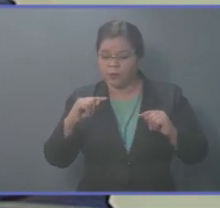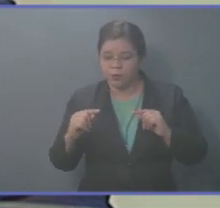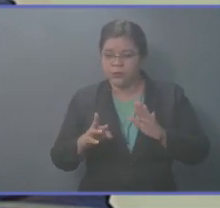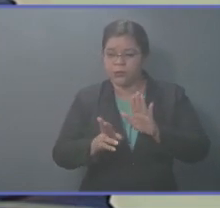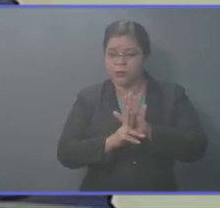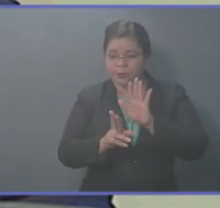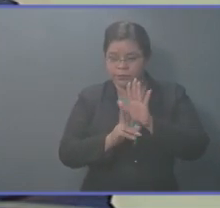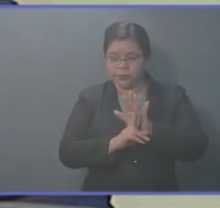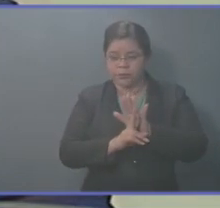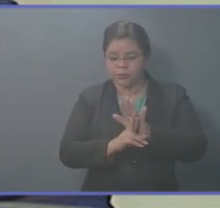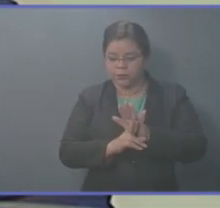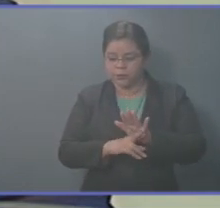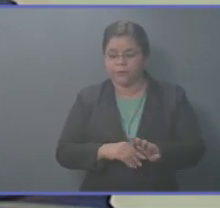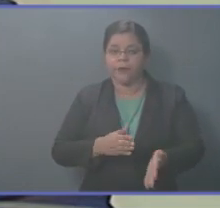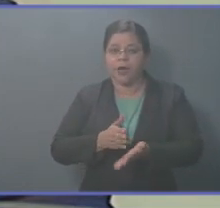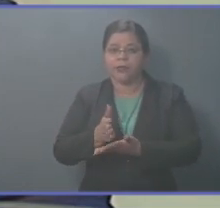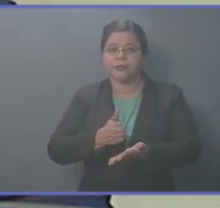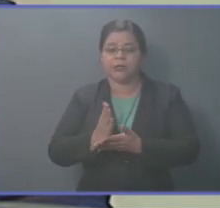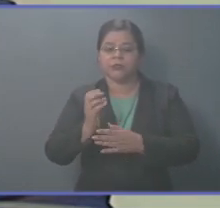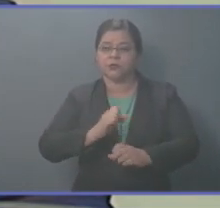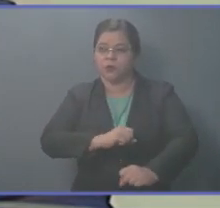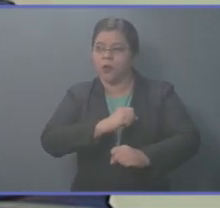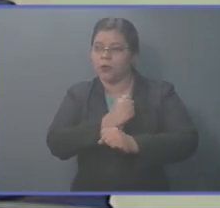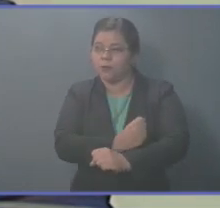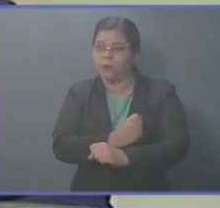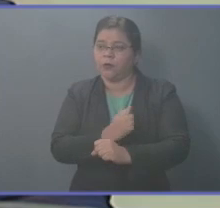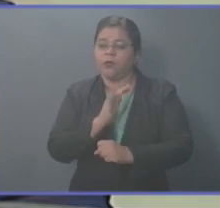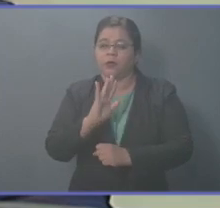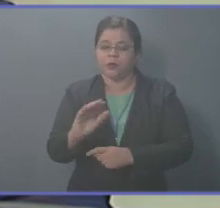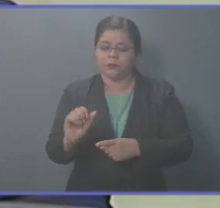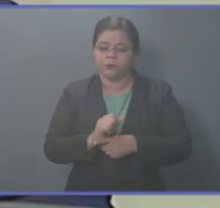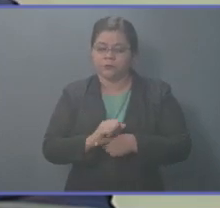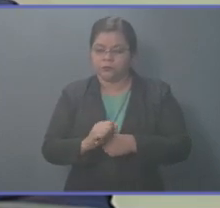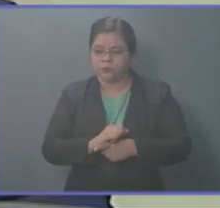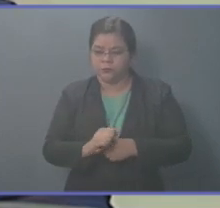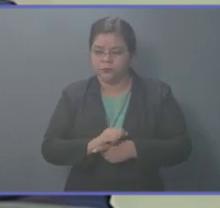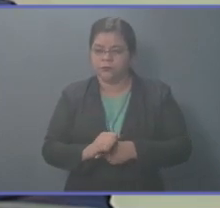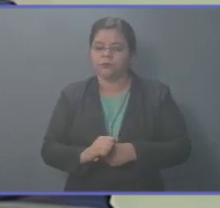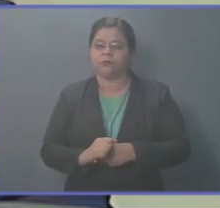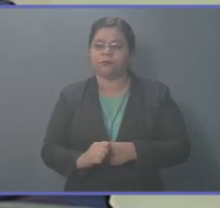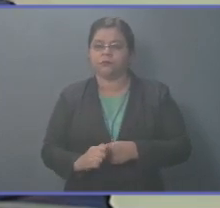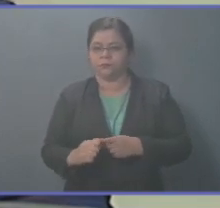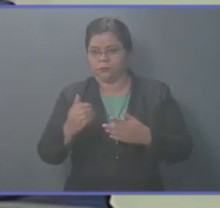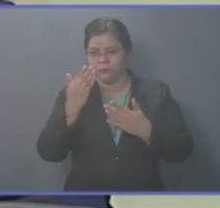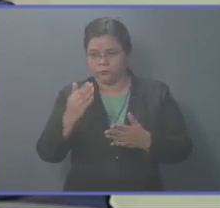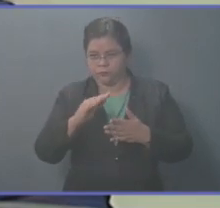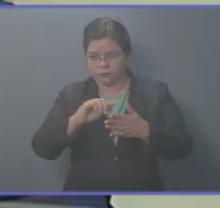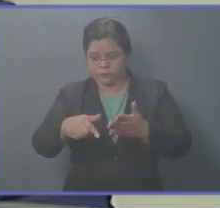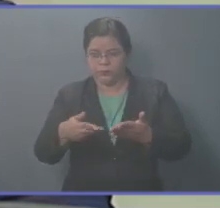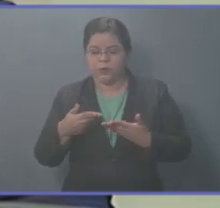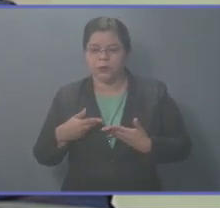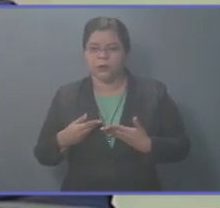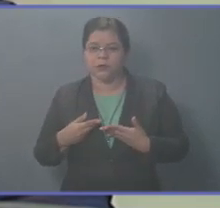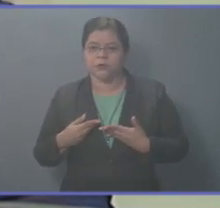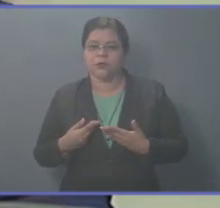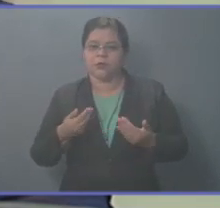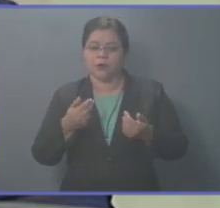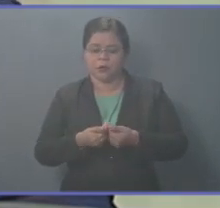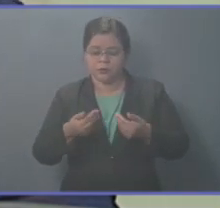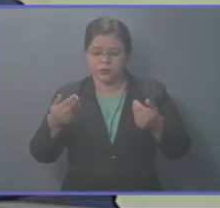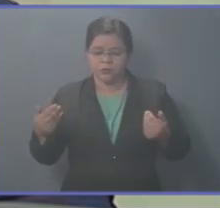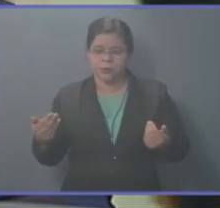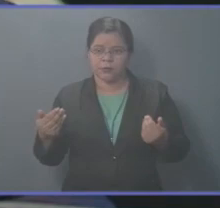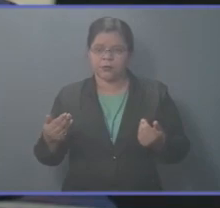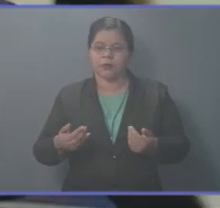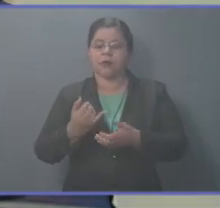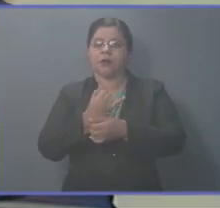entre otros, el acceso al poder y su ejercicio como sujeción del Estado de Derecho y la separación